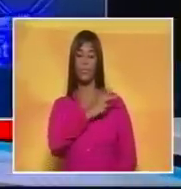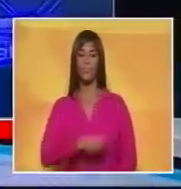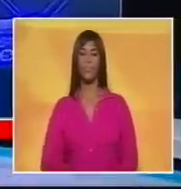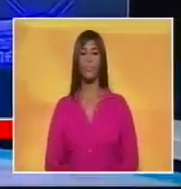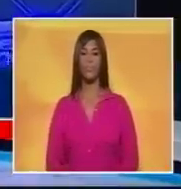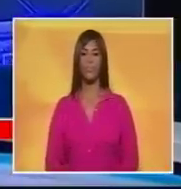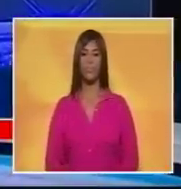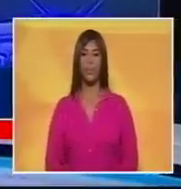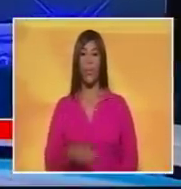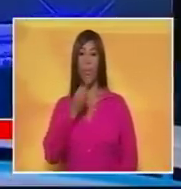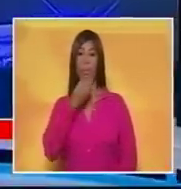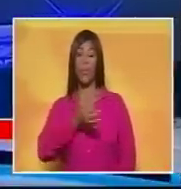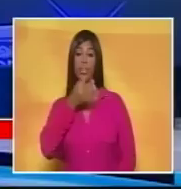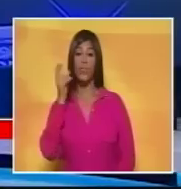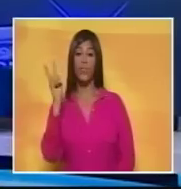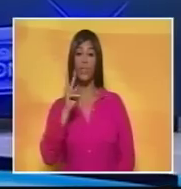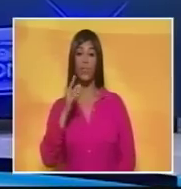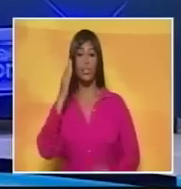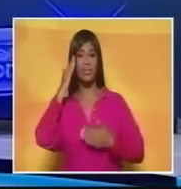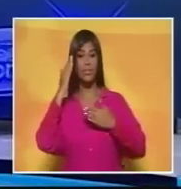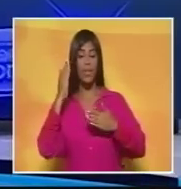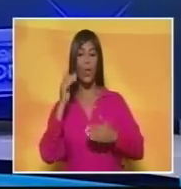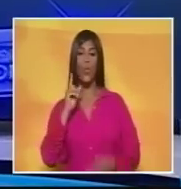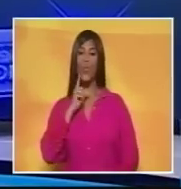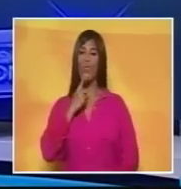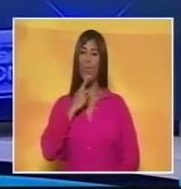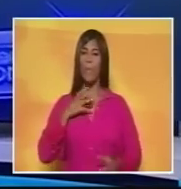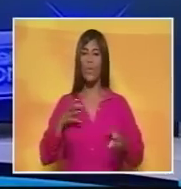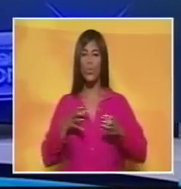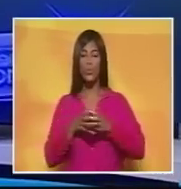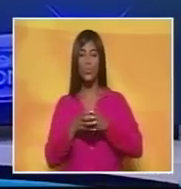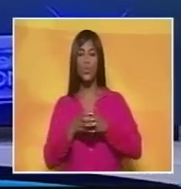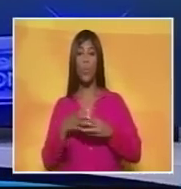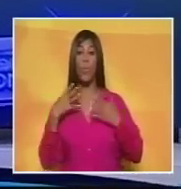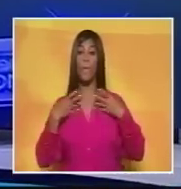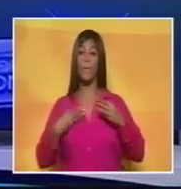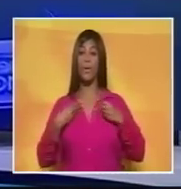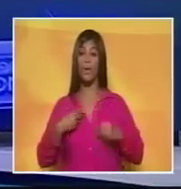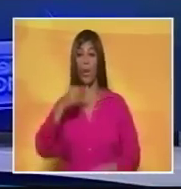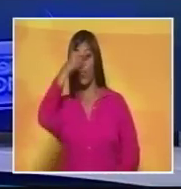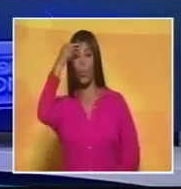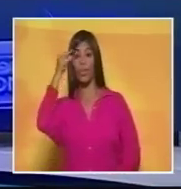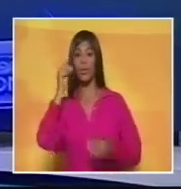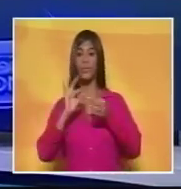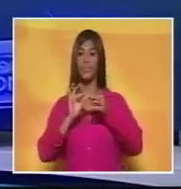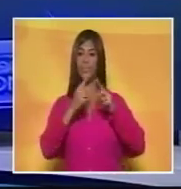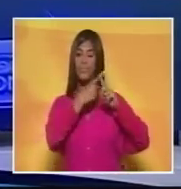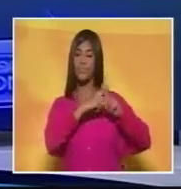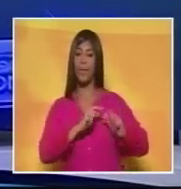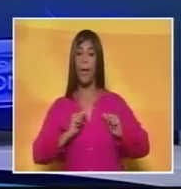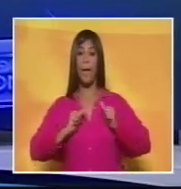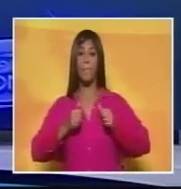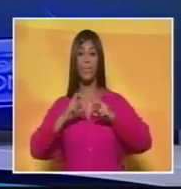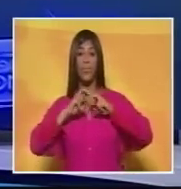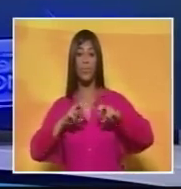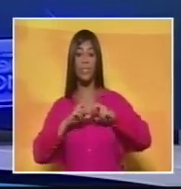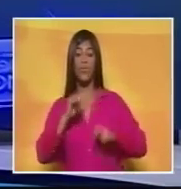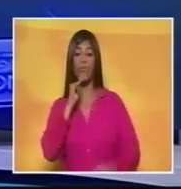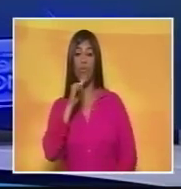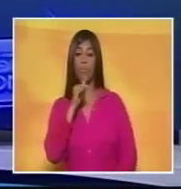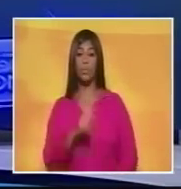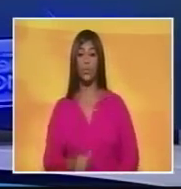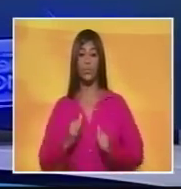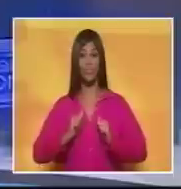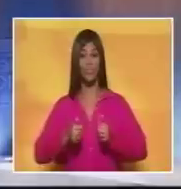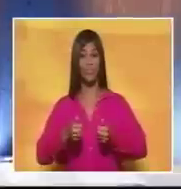noticiero Venevisión. Muy buenas tardes, Venezuela. Les saludamos en nombre de nuestro equipo, Milagro Zambrano y esta servidora Endrina. Ya pues comenzamos a revisar las informaciones y lo